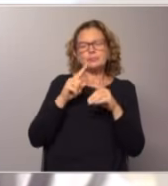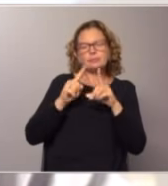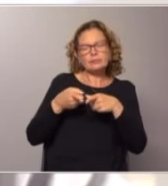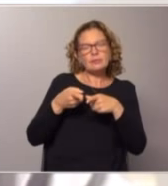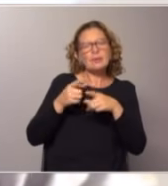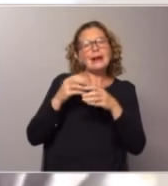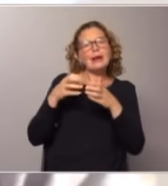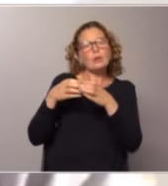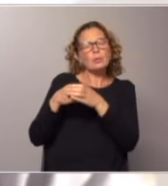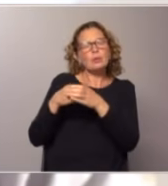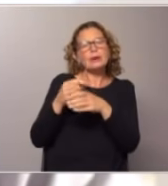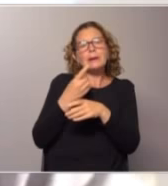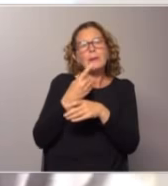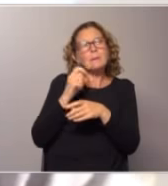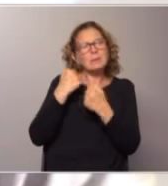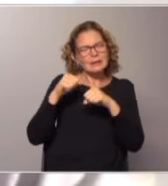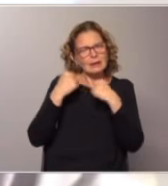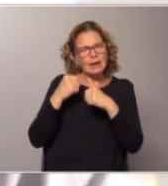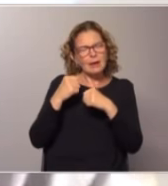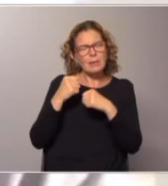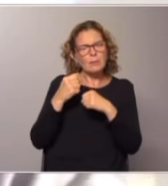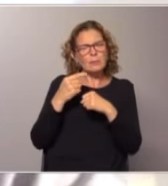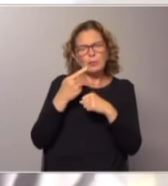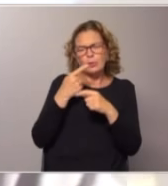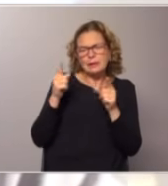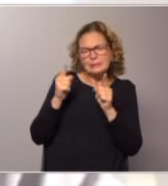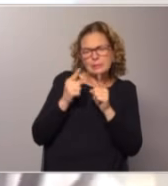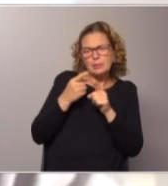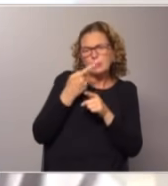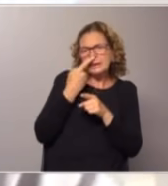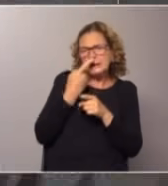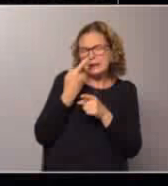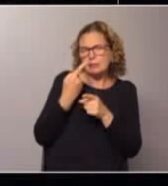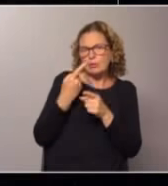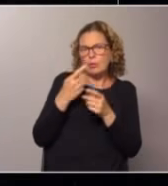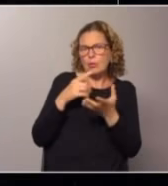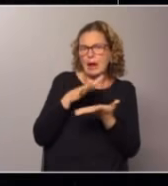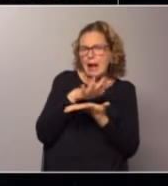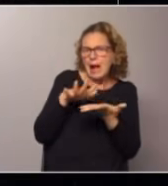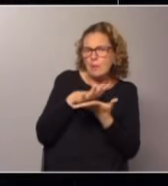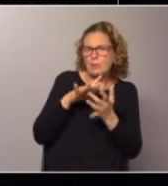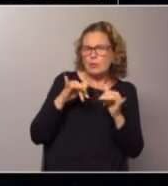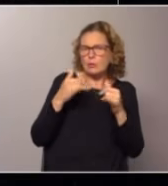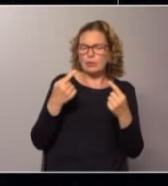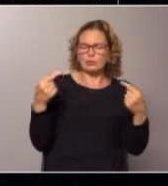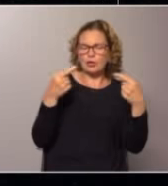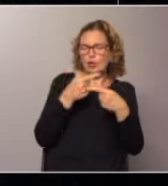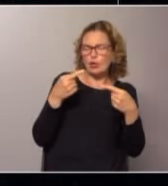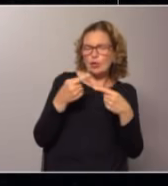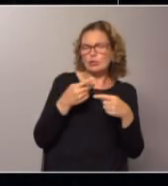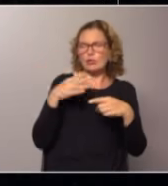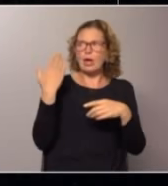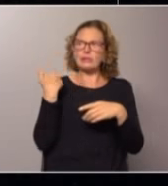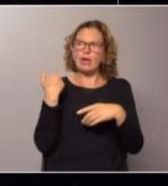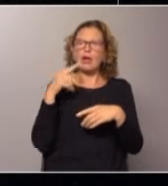la práctica hay agentes políticos que simplifican las cosas e interesadamente establecer un campo de juego entre nosotros y ellos lo anterior lo